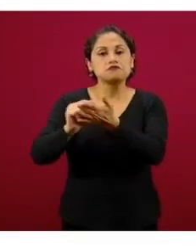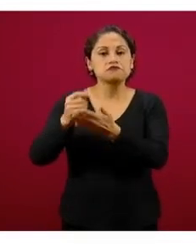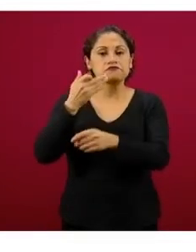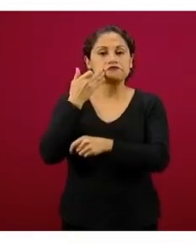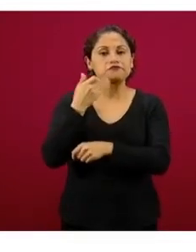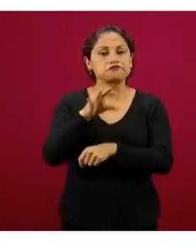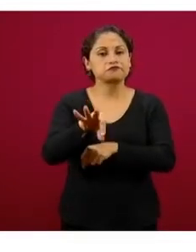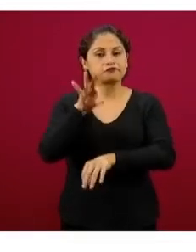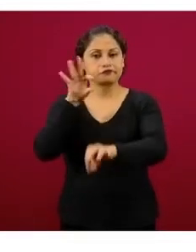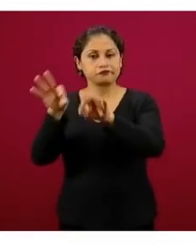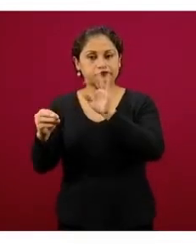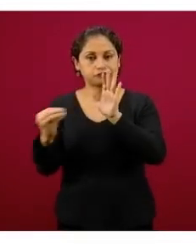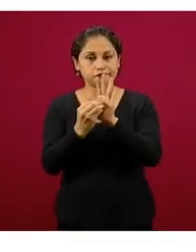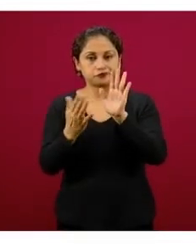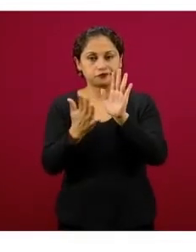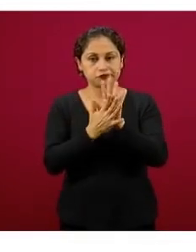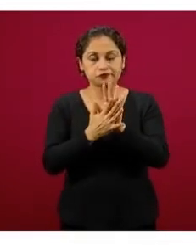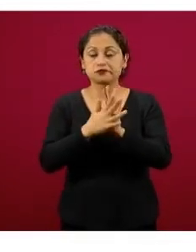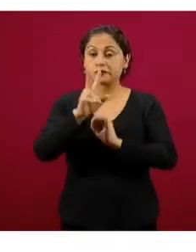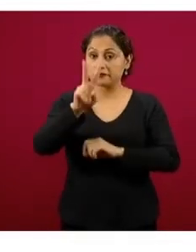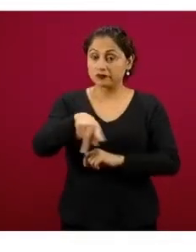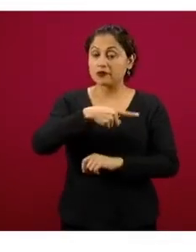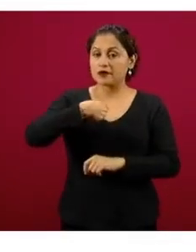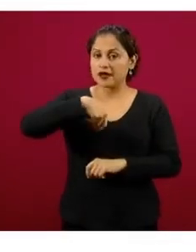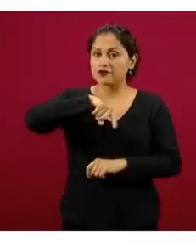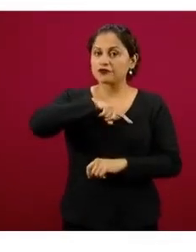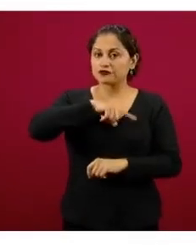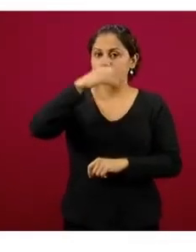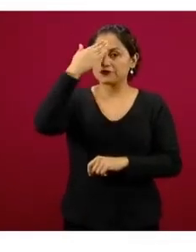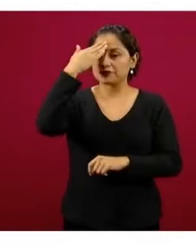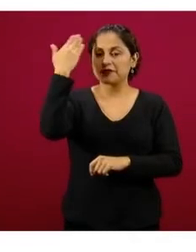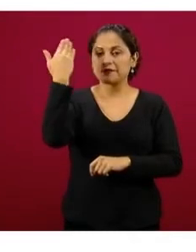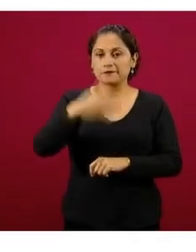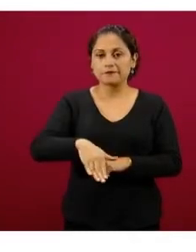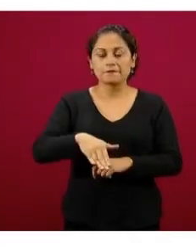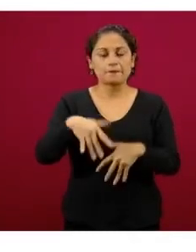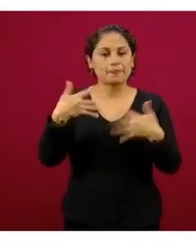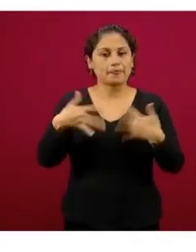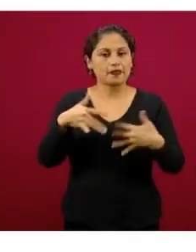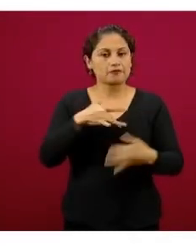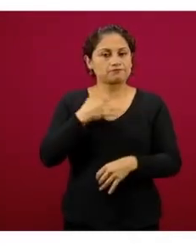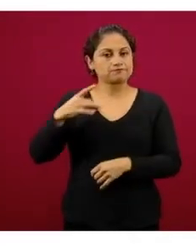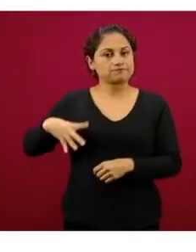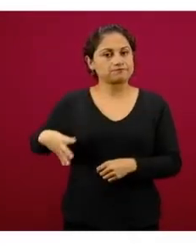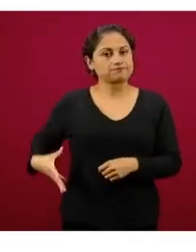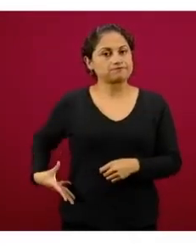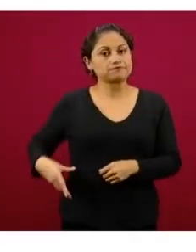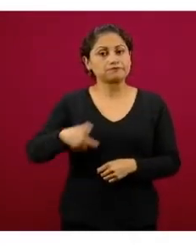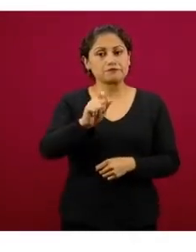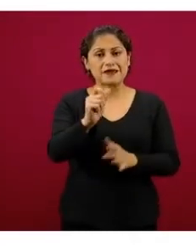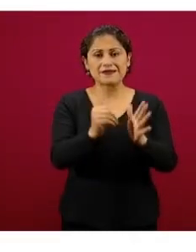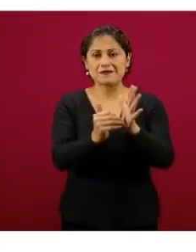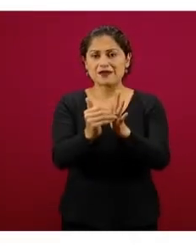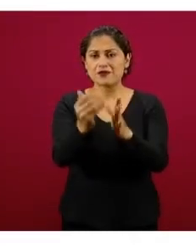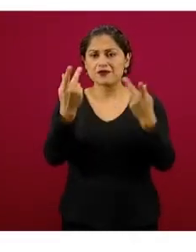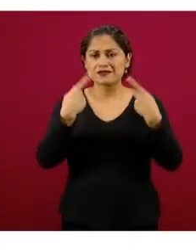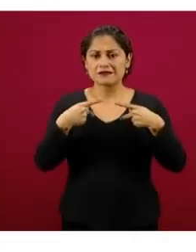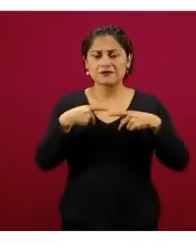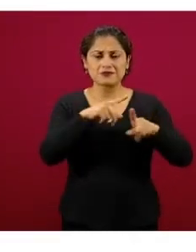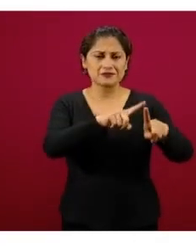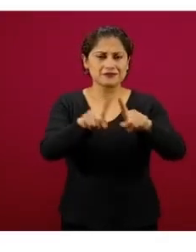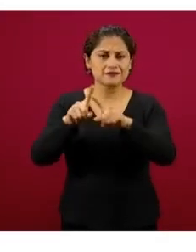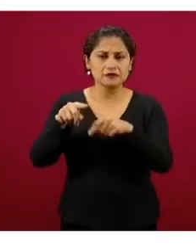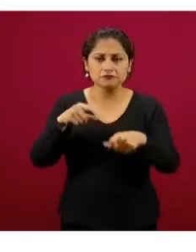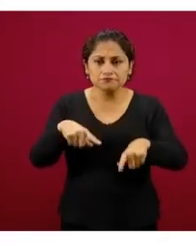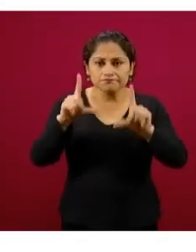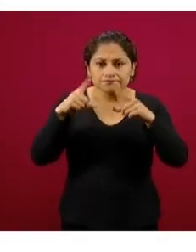y pues la verdad es que orgullosamente una de las más importantes, con un impacto en más de 20 millones de personas, es la presentación